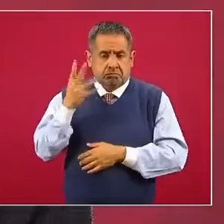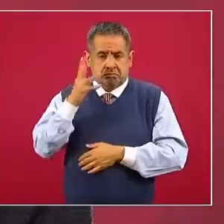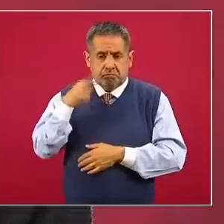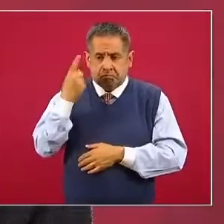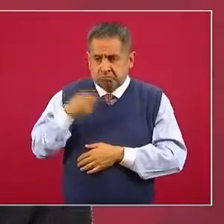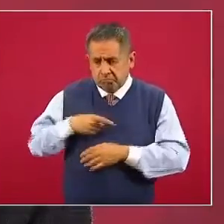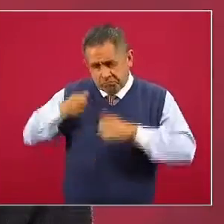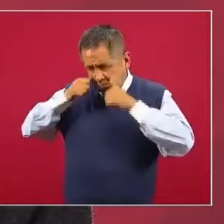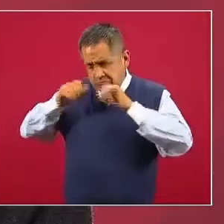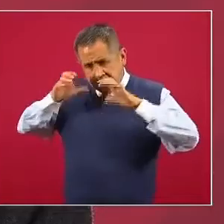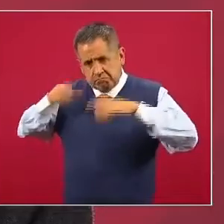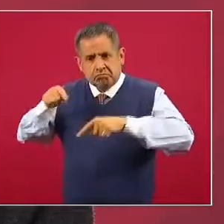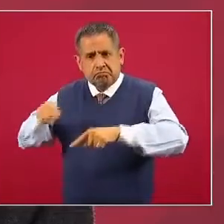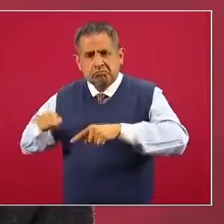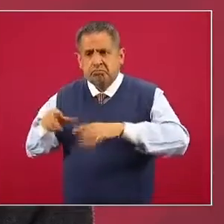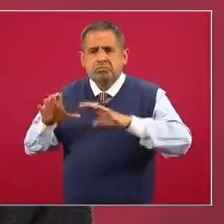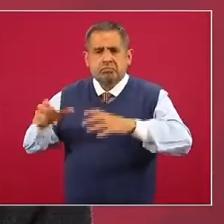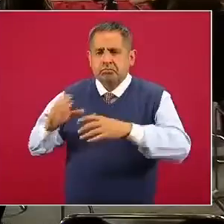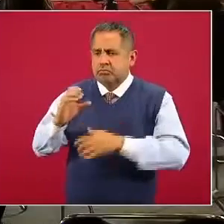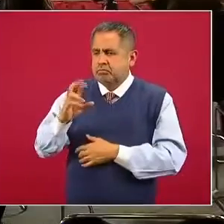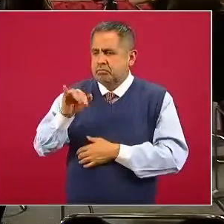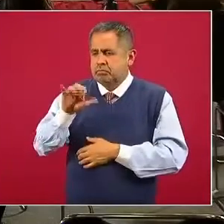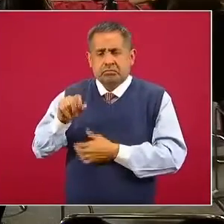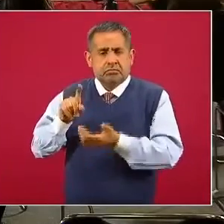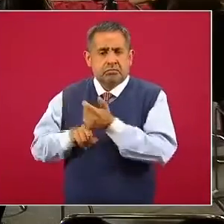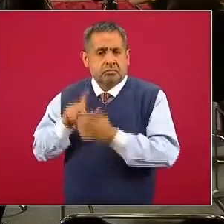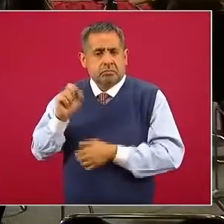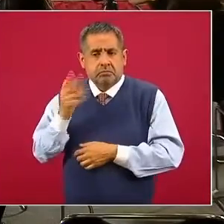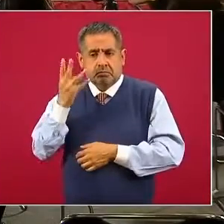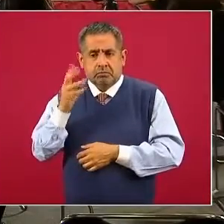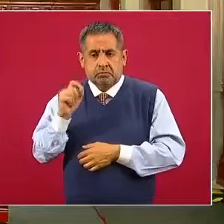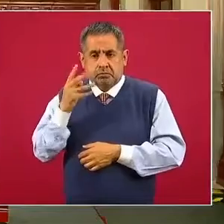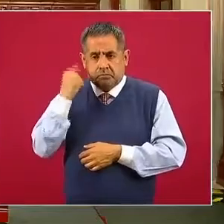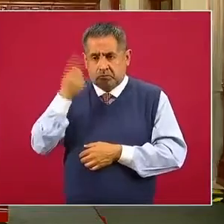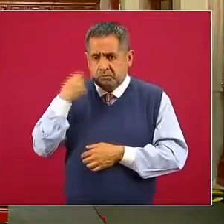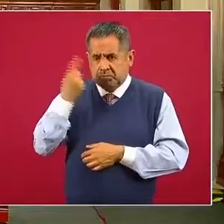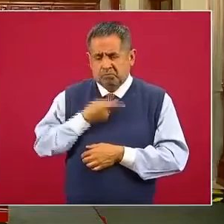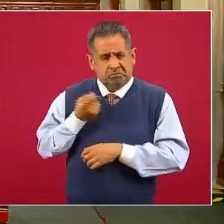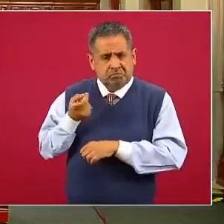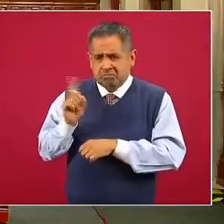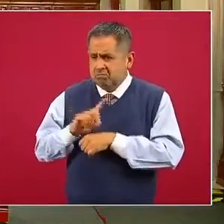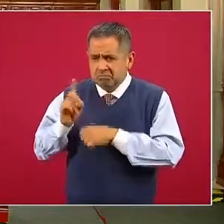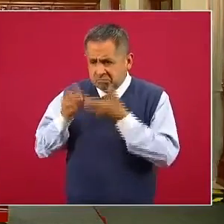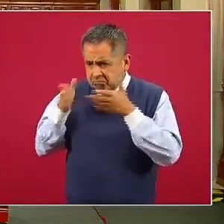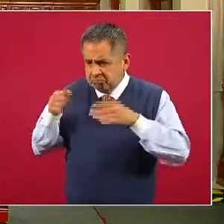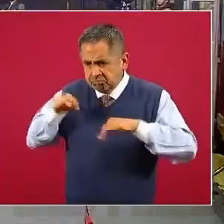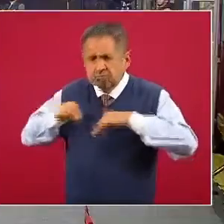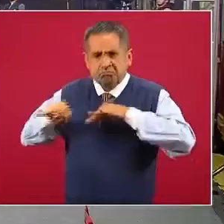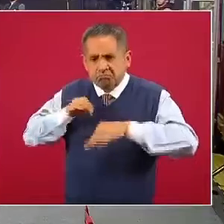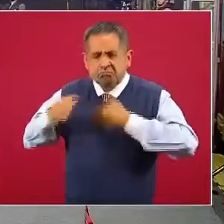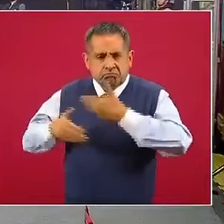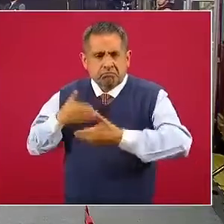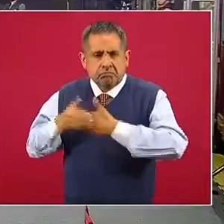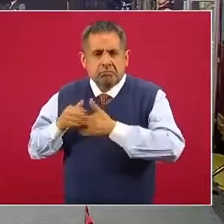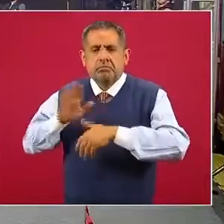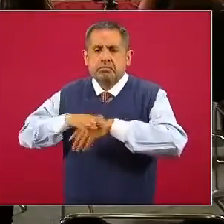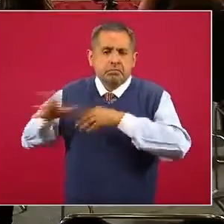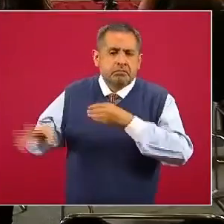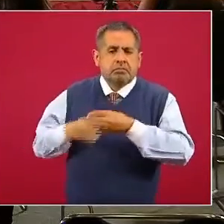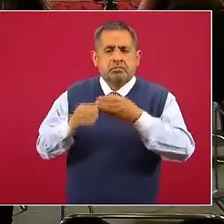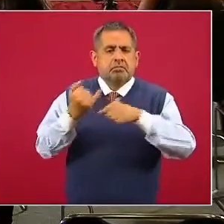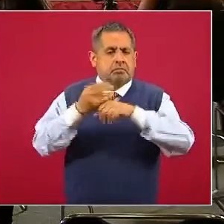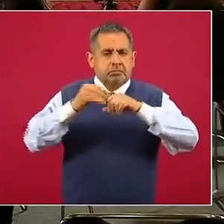inteligencia epidemiológica, específicamente nuestra sala de crisis, trabaja las 24 horas del día, y se subirá el